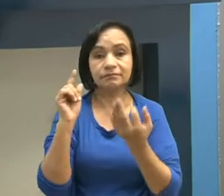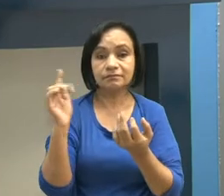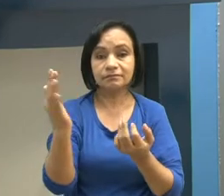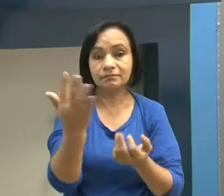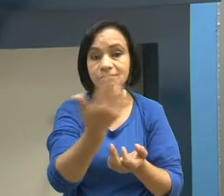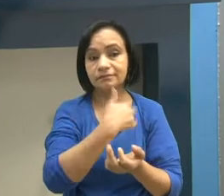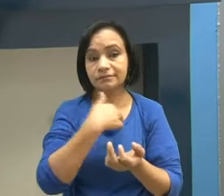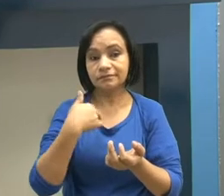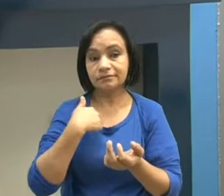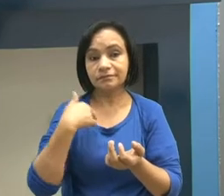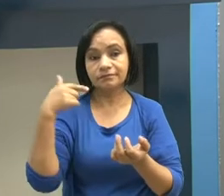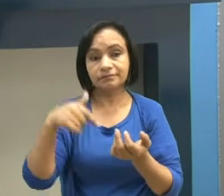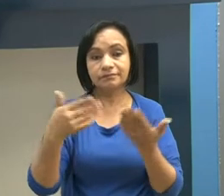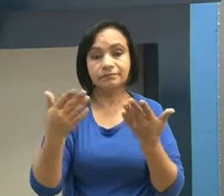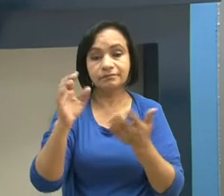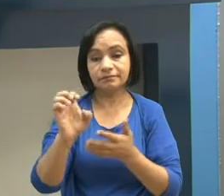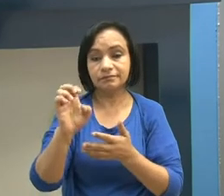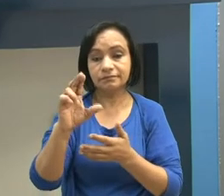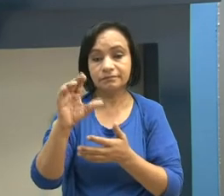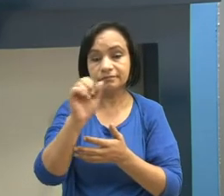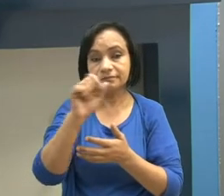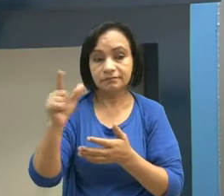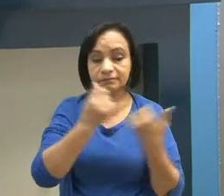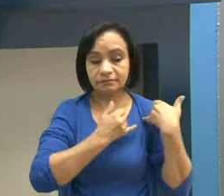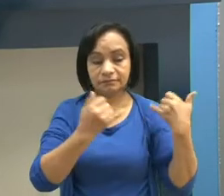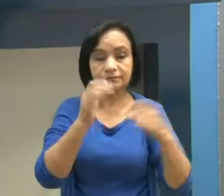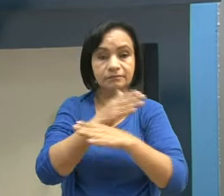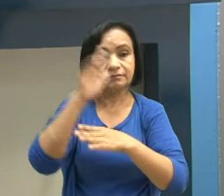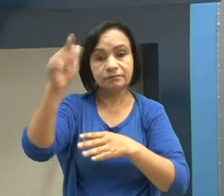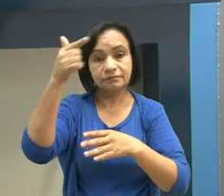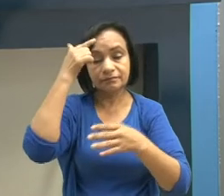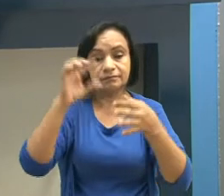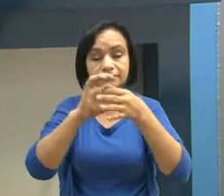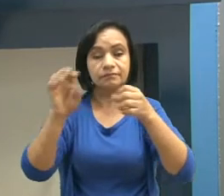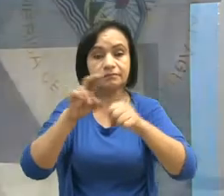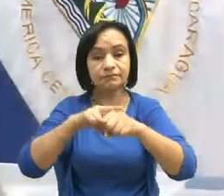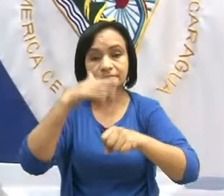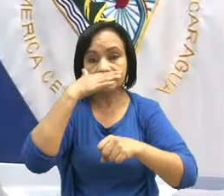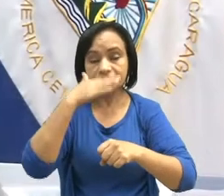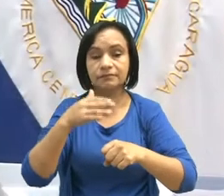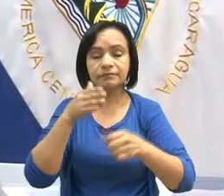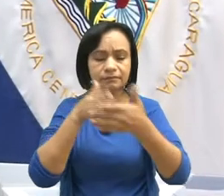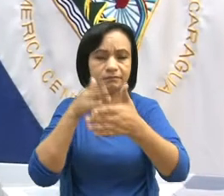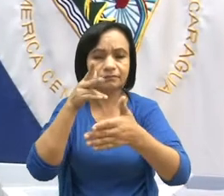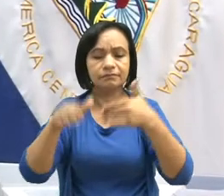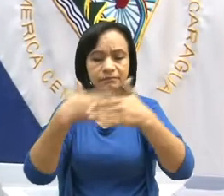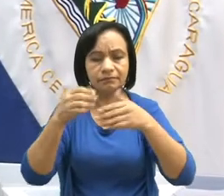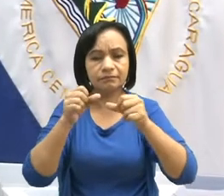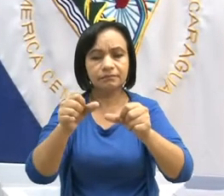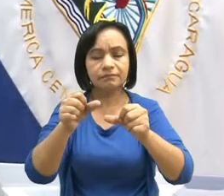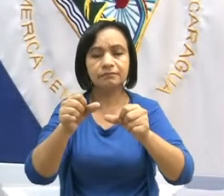quehacer, en este caso pues de NACAL, pero también de todas las instituciones del Gobierno de Reconciliación y Unidad Nacional. Hacemos una muy breve pausa